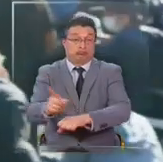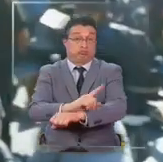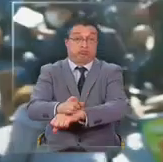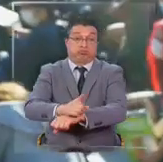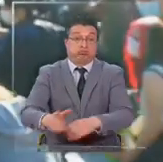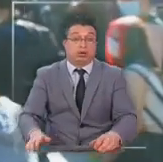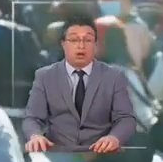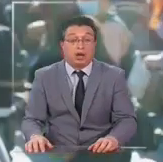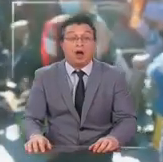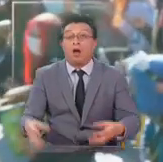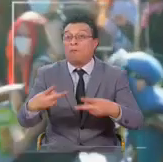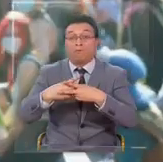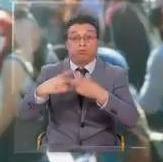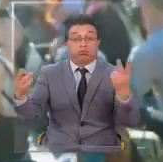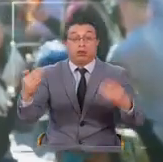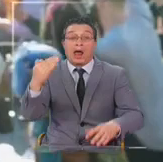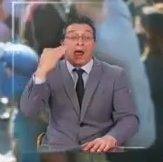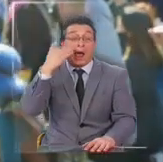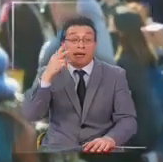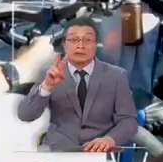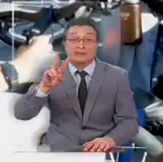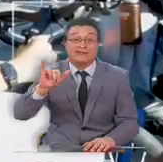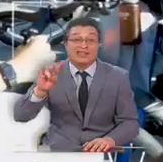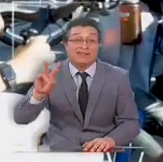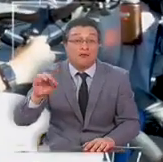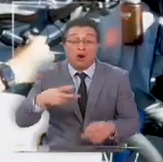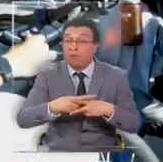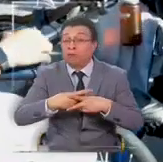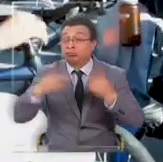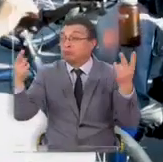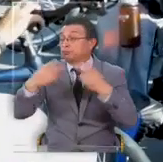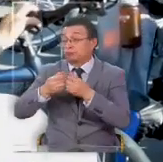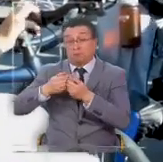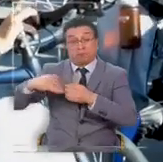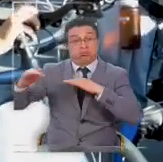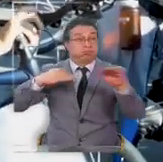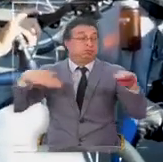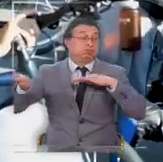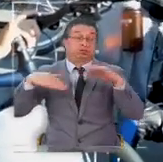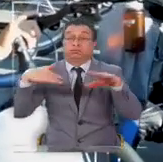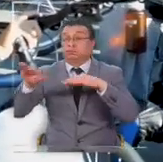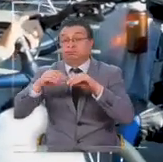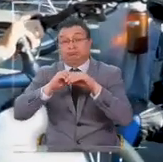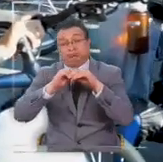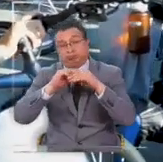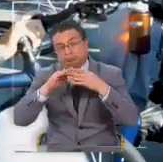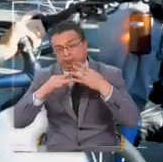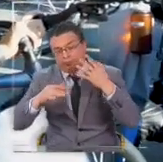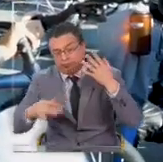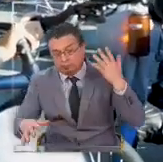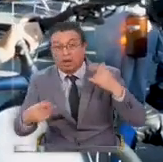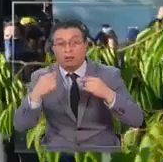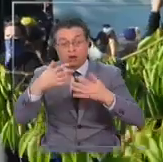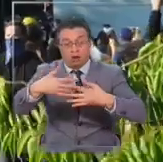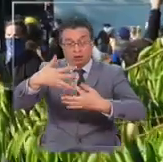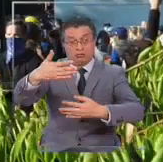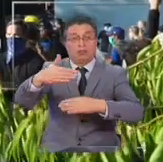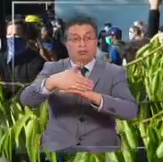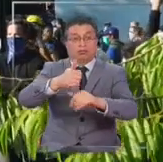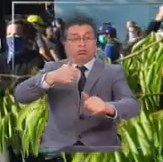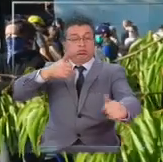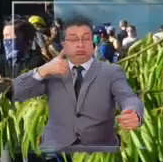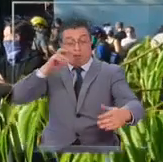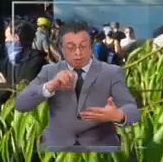y transmitirla casi en forma instantánea a otros dispositivos móviles, poder verlo en un computador, como dices tú, que